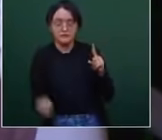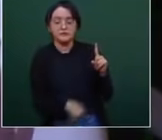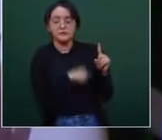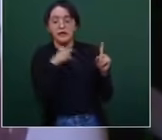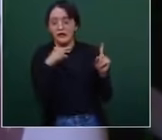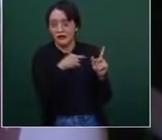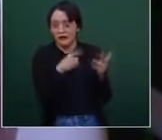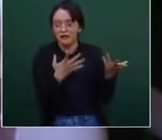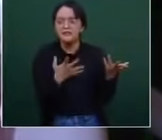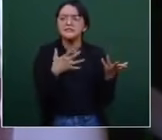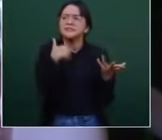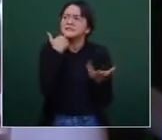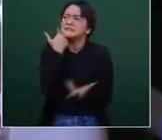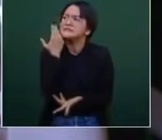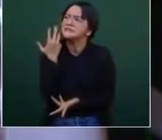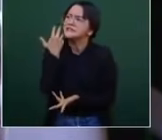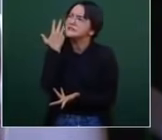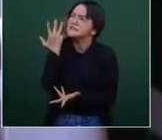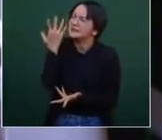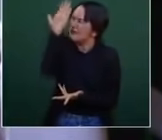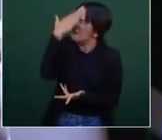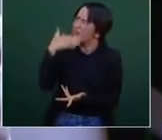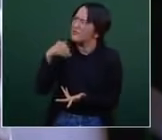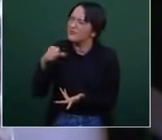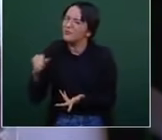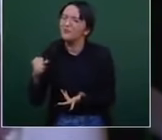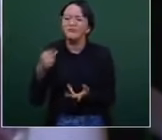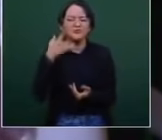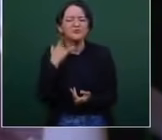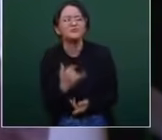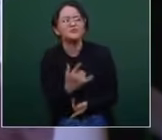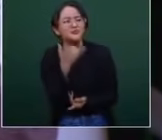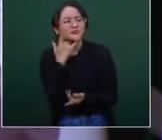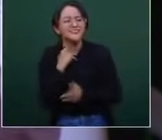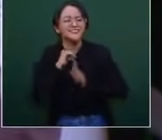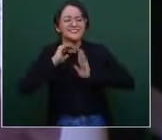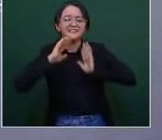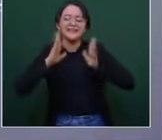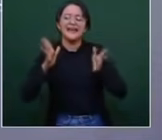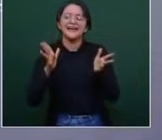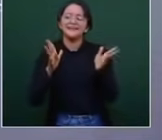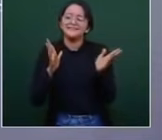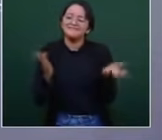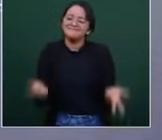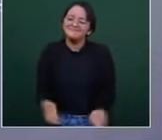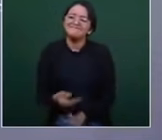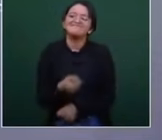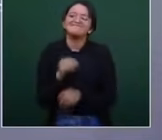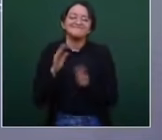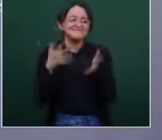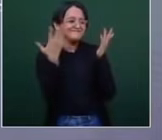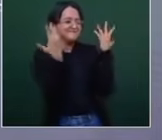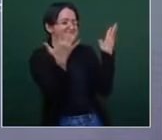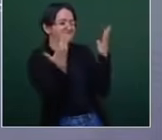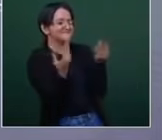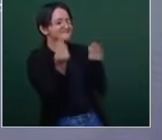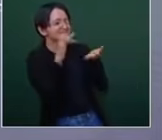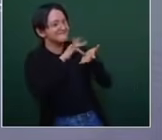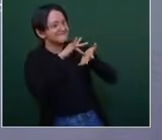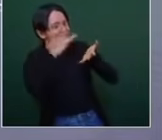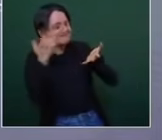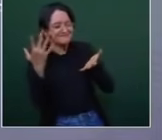había ambicionado sobresalir en la nación, recibió al fin los halagos y la gratitud del